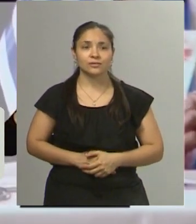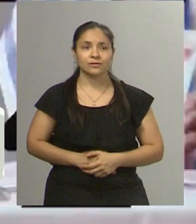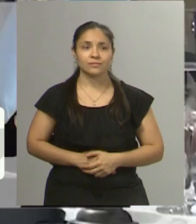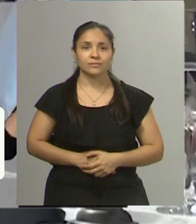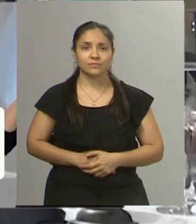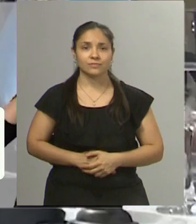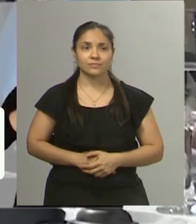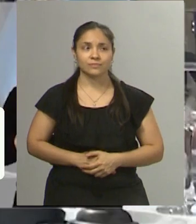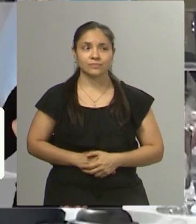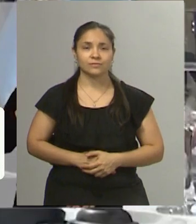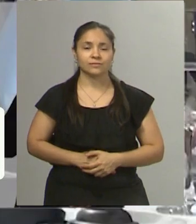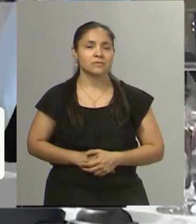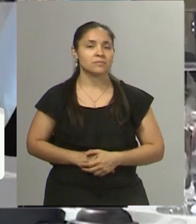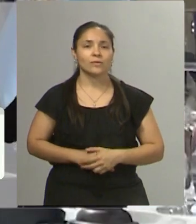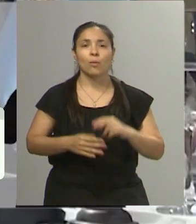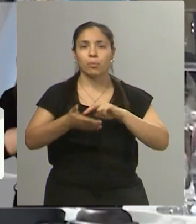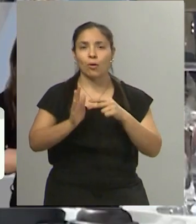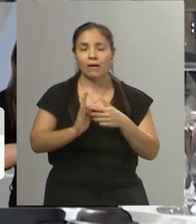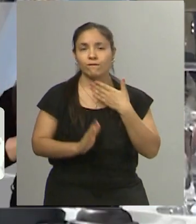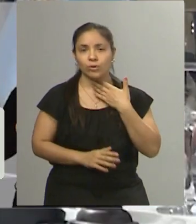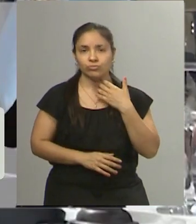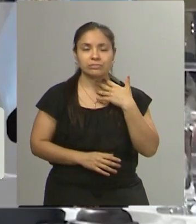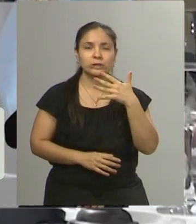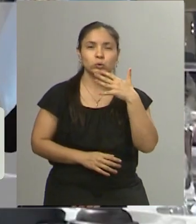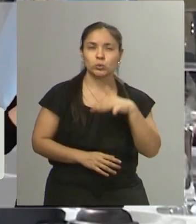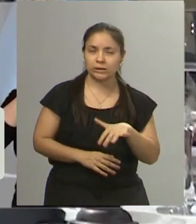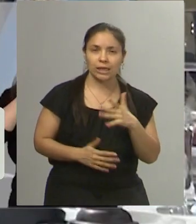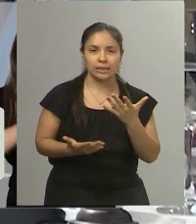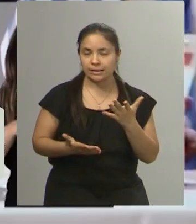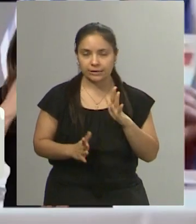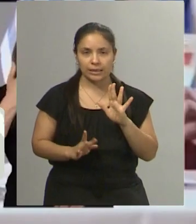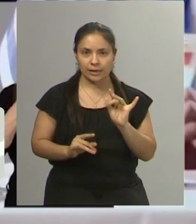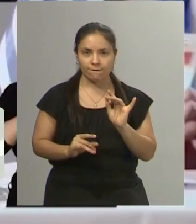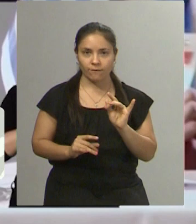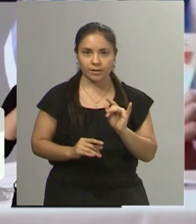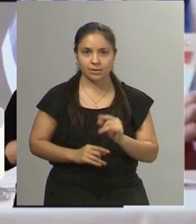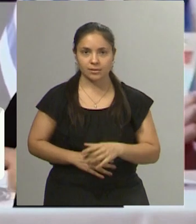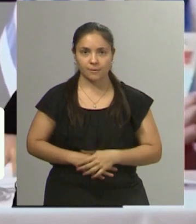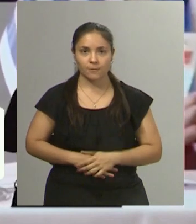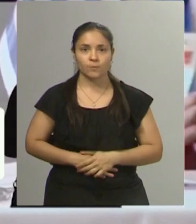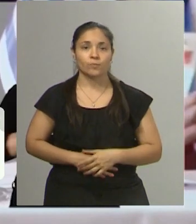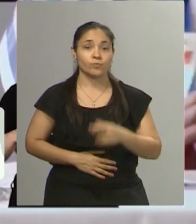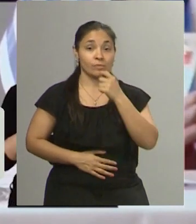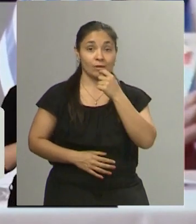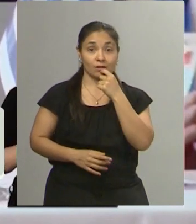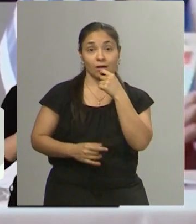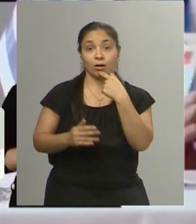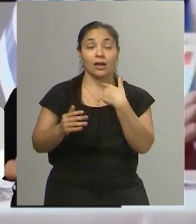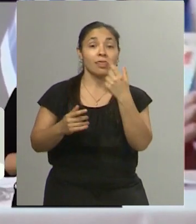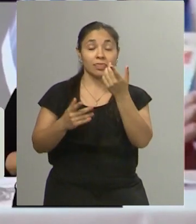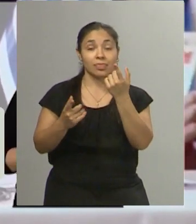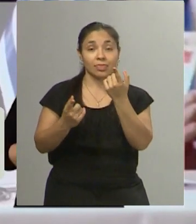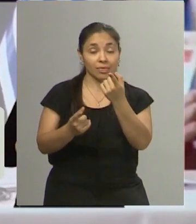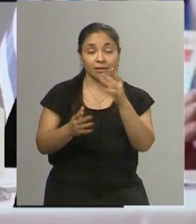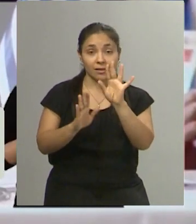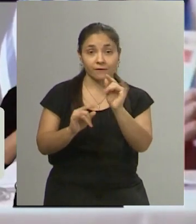un método que nos permita determinar con claridad si las reglas se cumplen o no se cumplen. Y